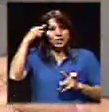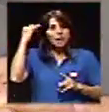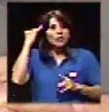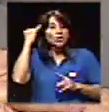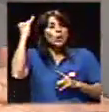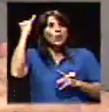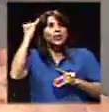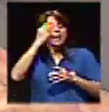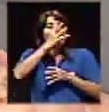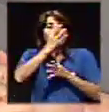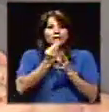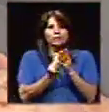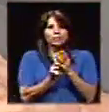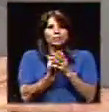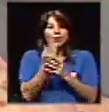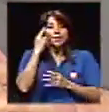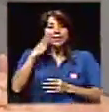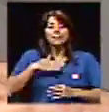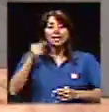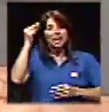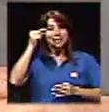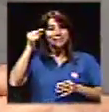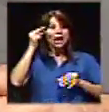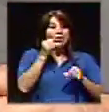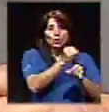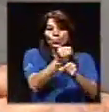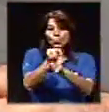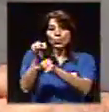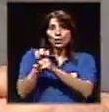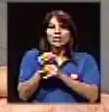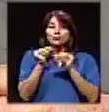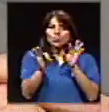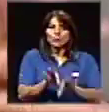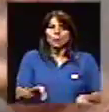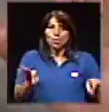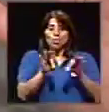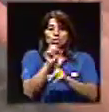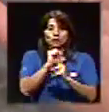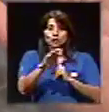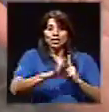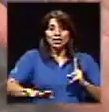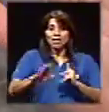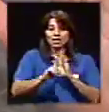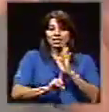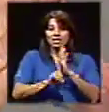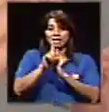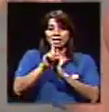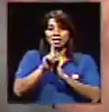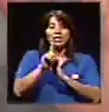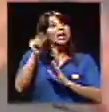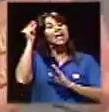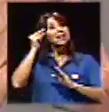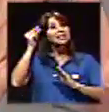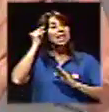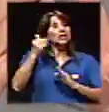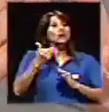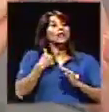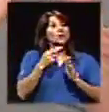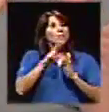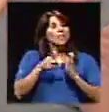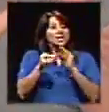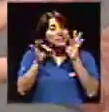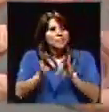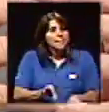mí el Estado es vital en una sociedad, sobre todo en una sociedad que está en desarrollo. El Estado tiene un papel pivotal que jugar,